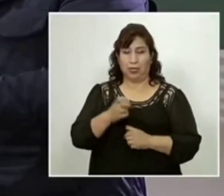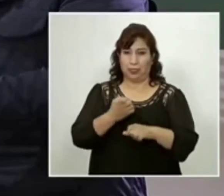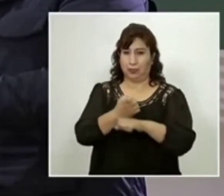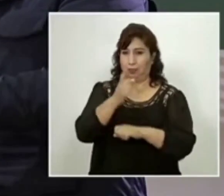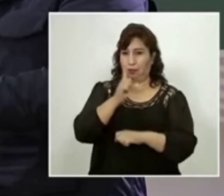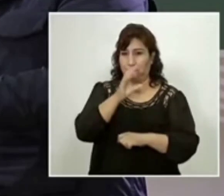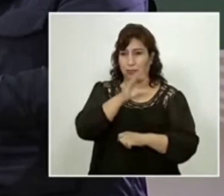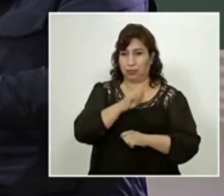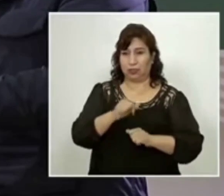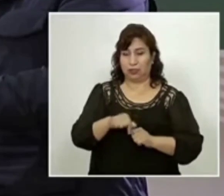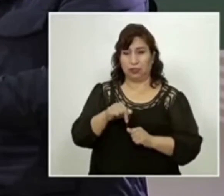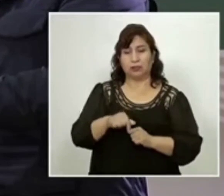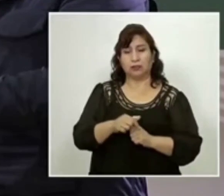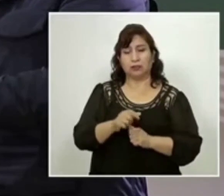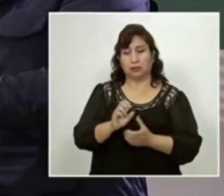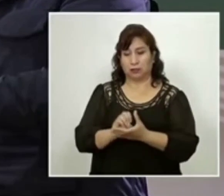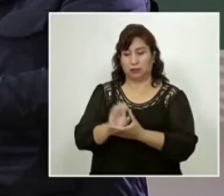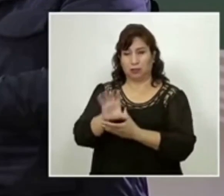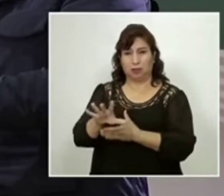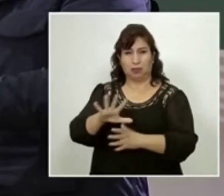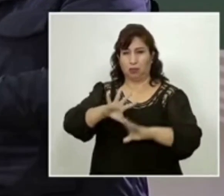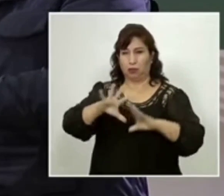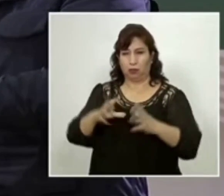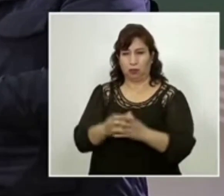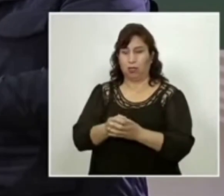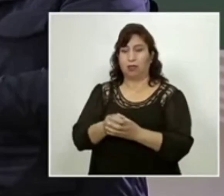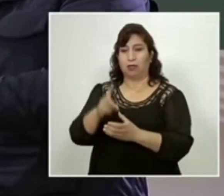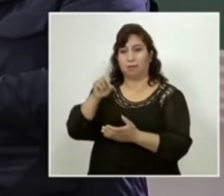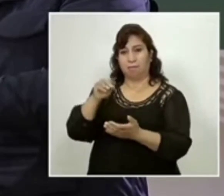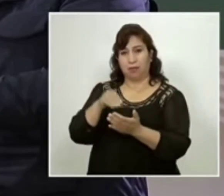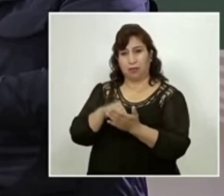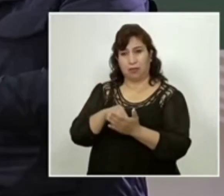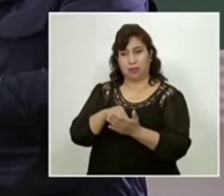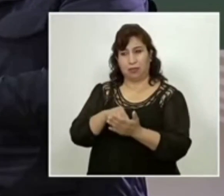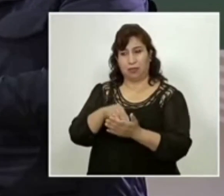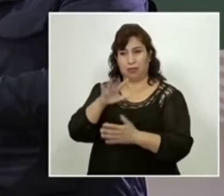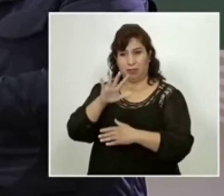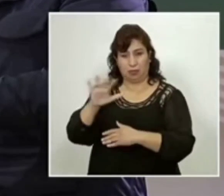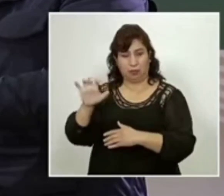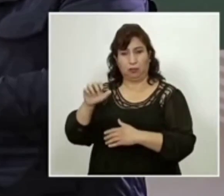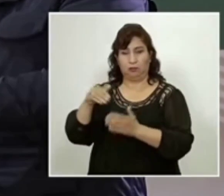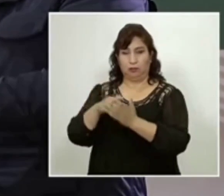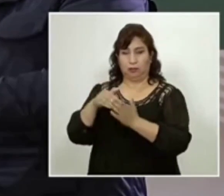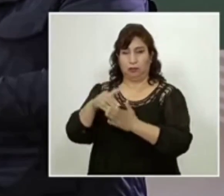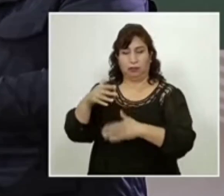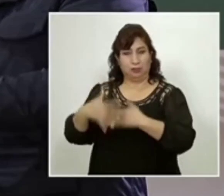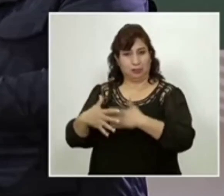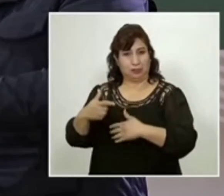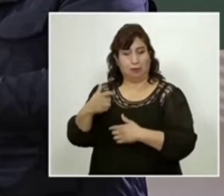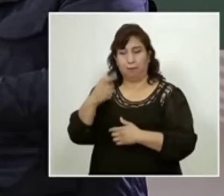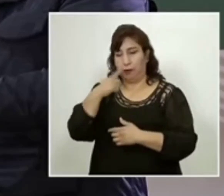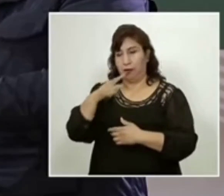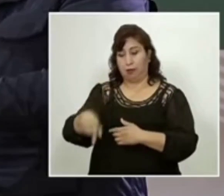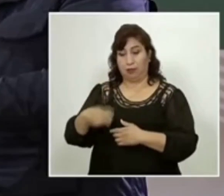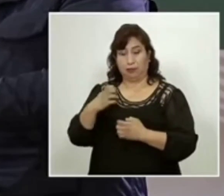año se invierte un total de 1.515 millones de pesos para el bienestar de